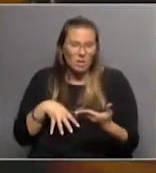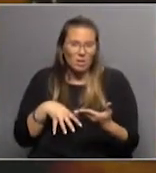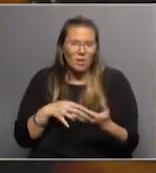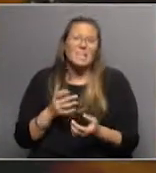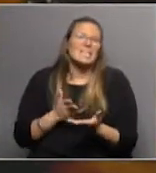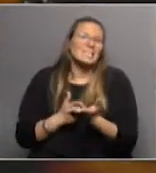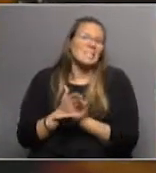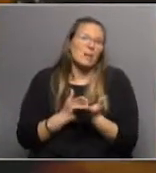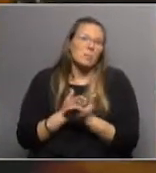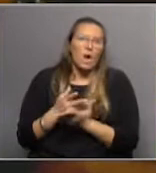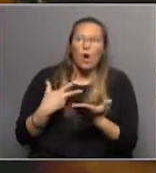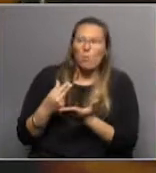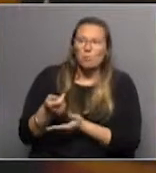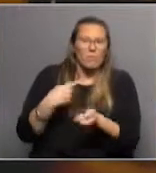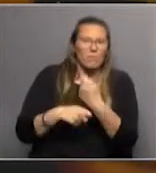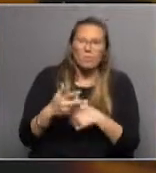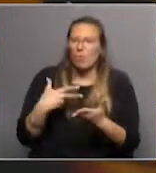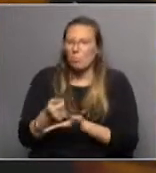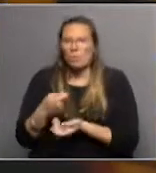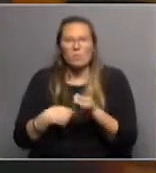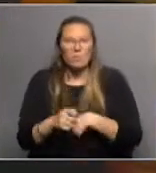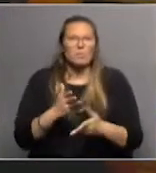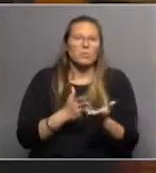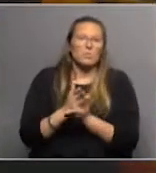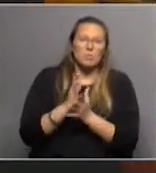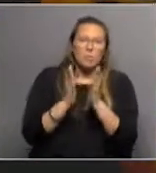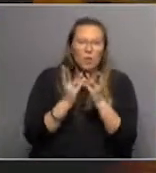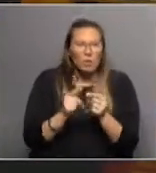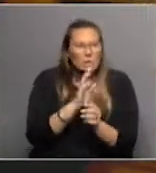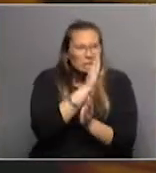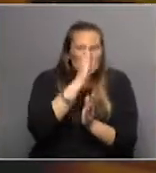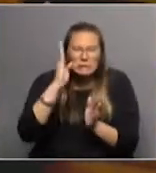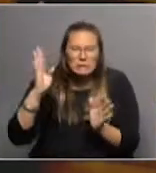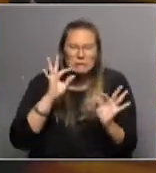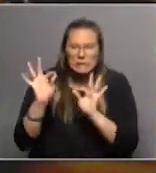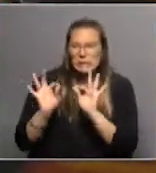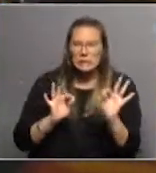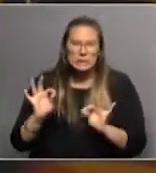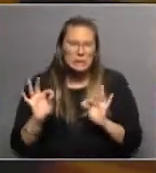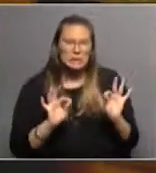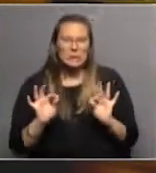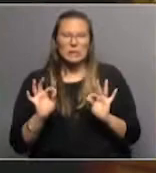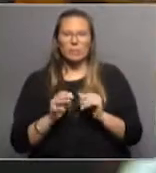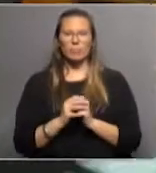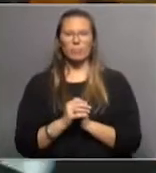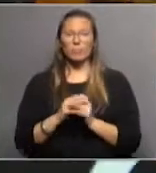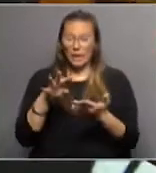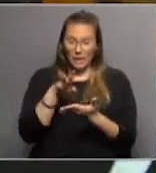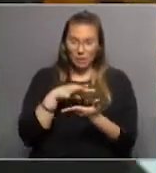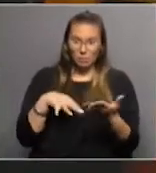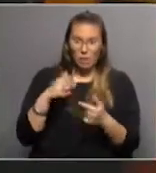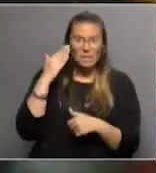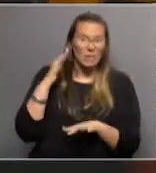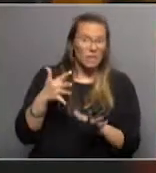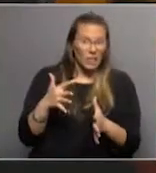todo el tiempo compramos y vendemos libros, entonces todo el tiempo tenés que estar en actividad con el orden. ¿Y la lectura para saber de qué va